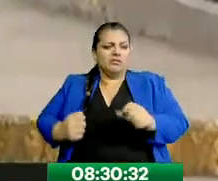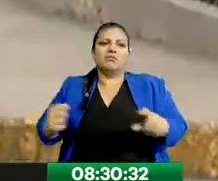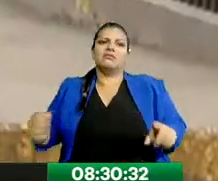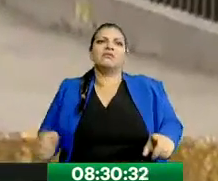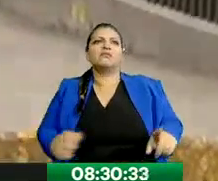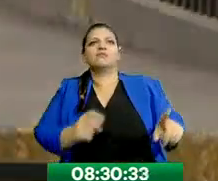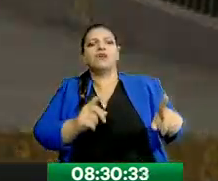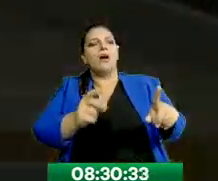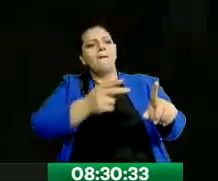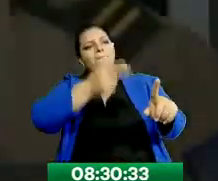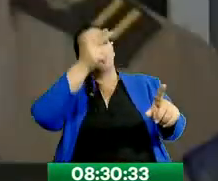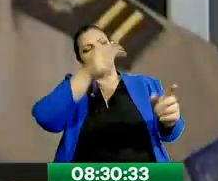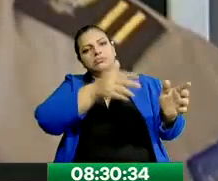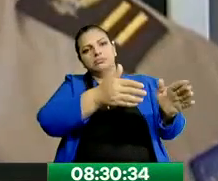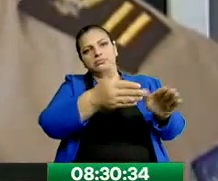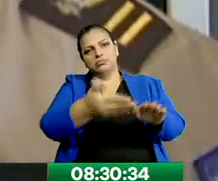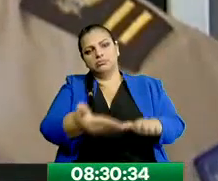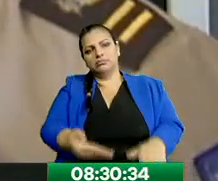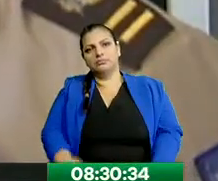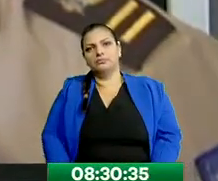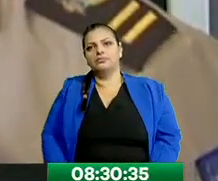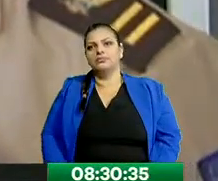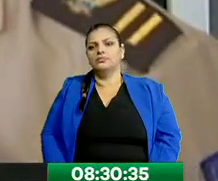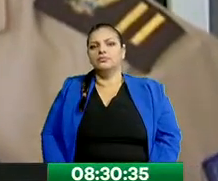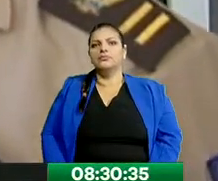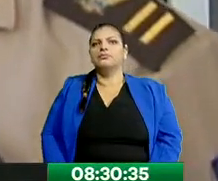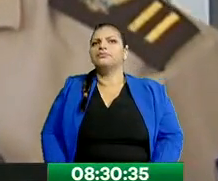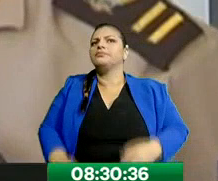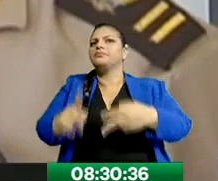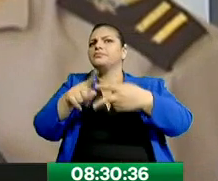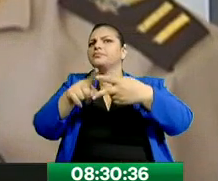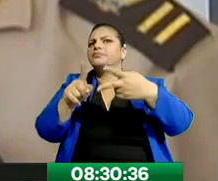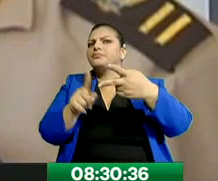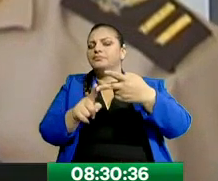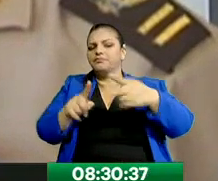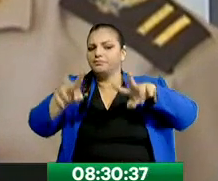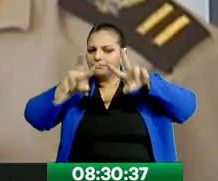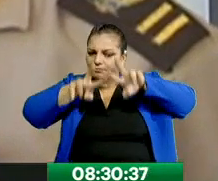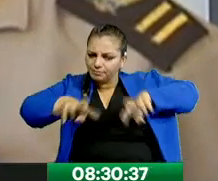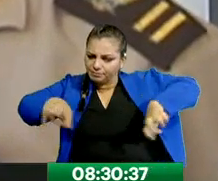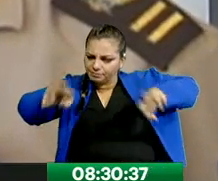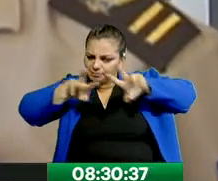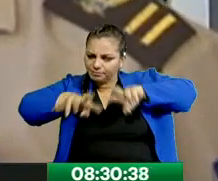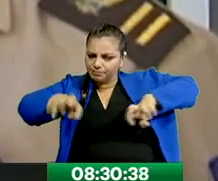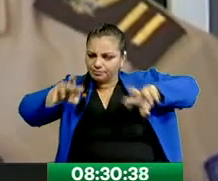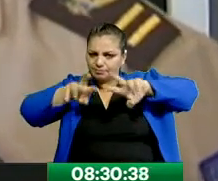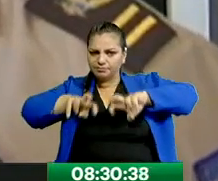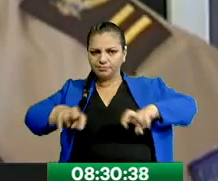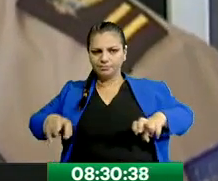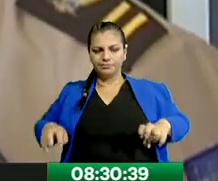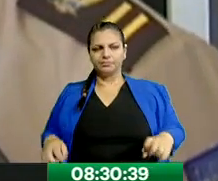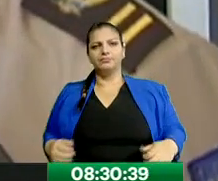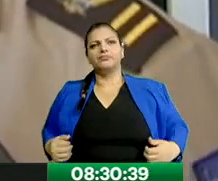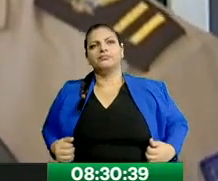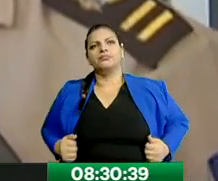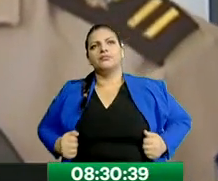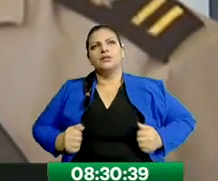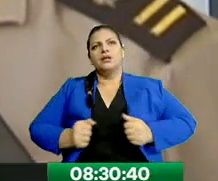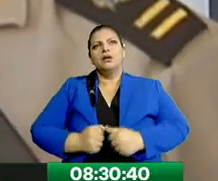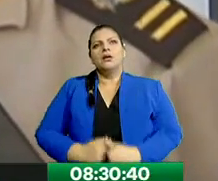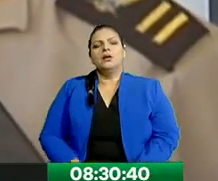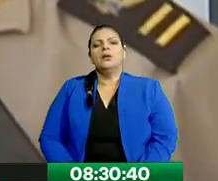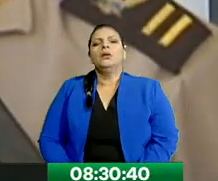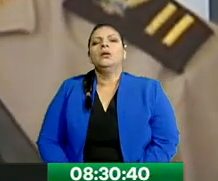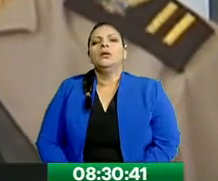ambos asesinatos. Las hipótesis no podrían ser adelantadas hasta el momento porque todavía se está realizando los trabajos de campo con